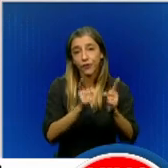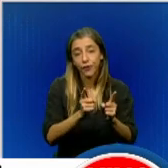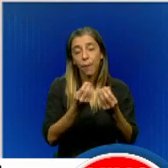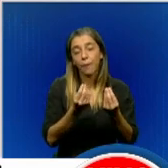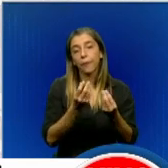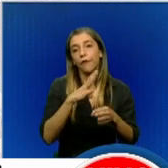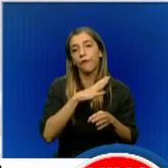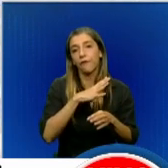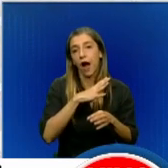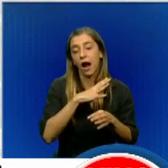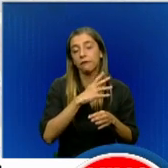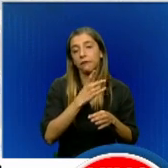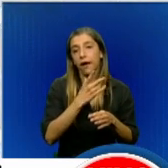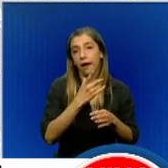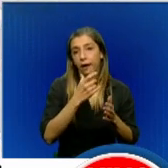del voto